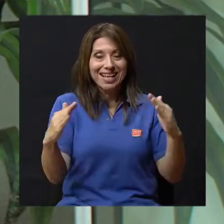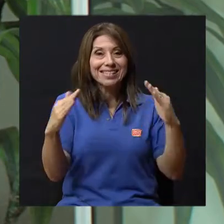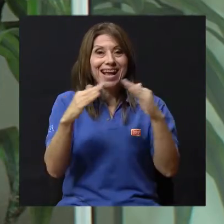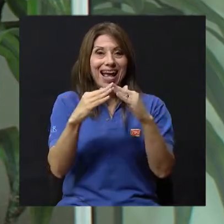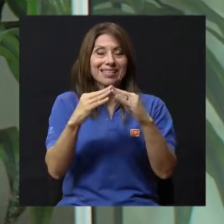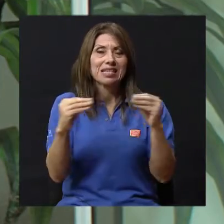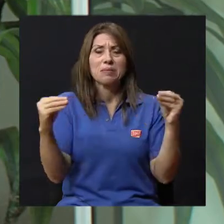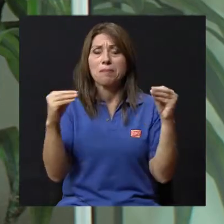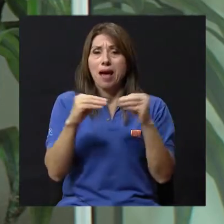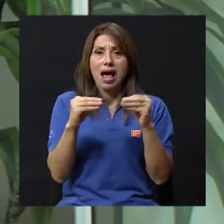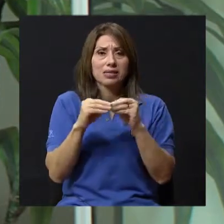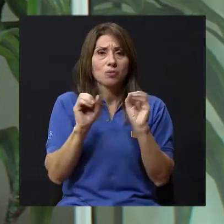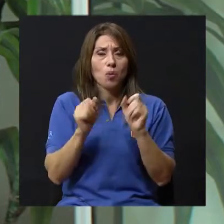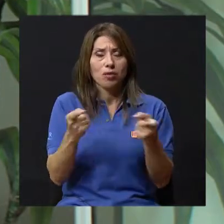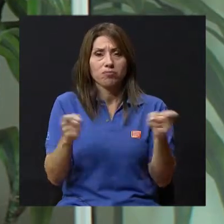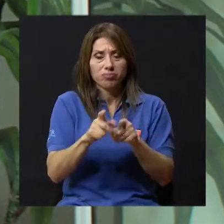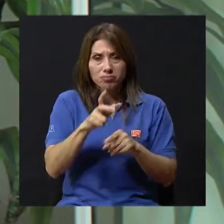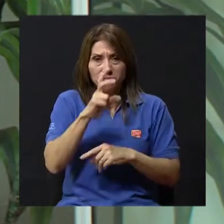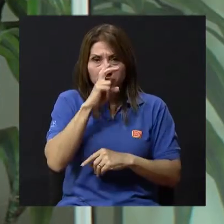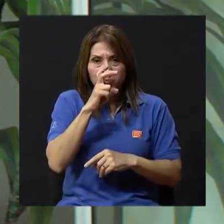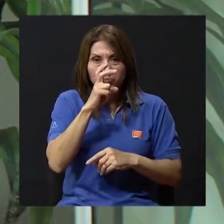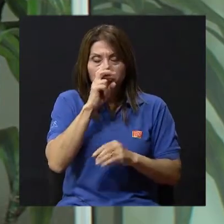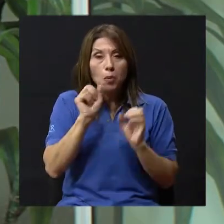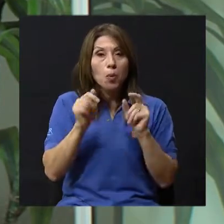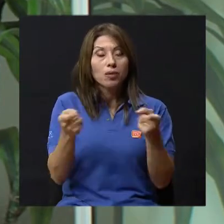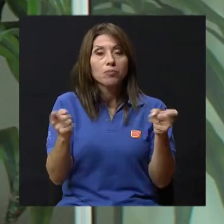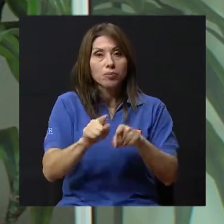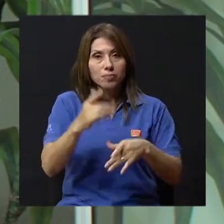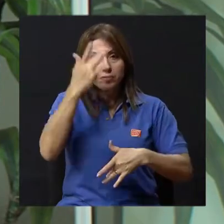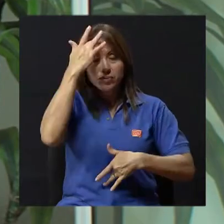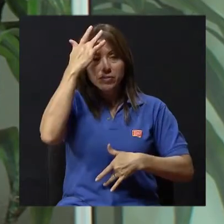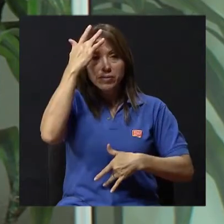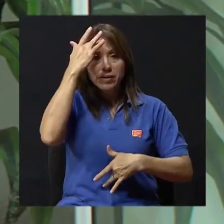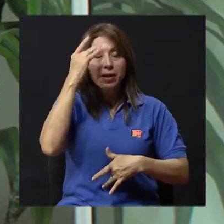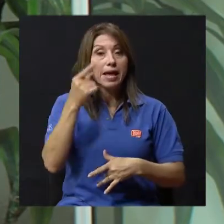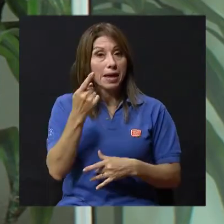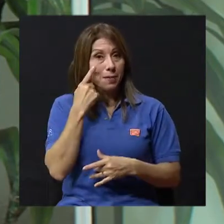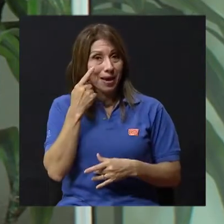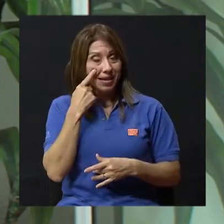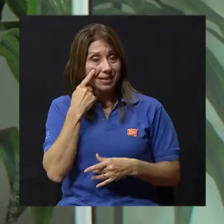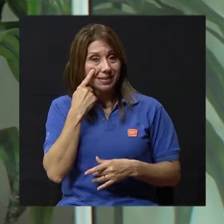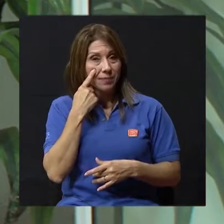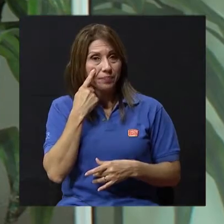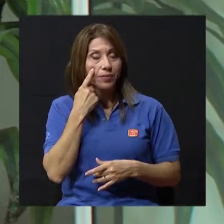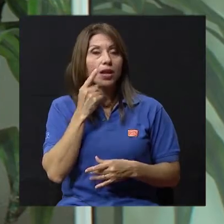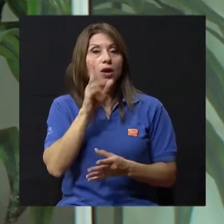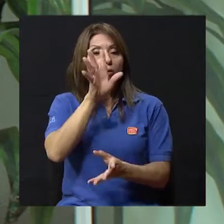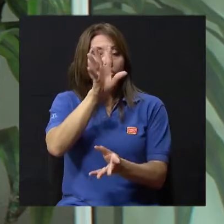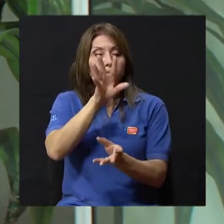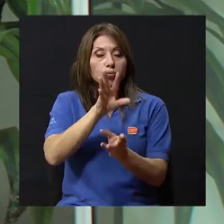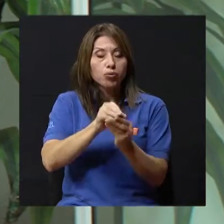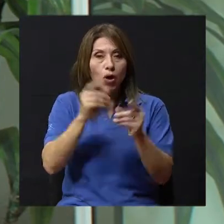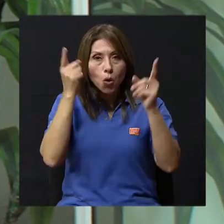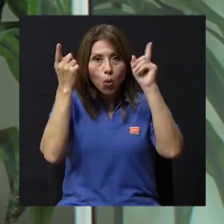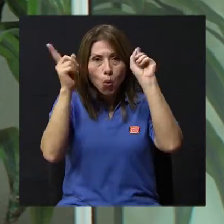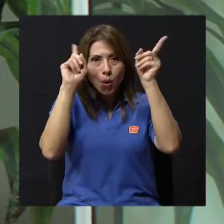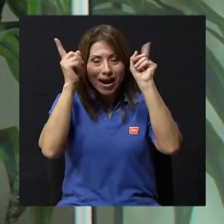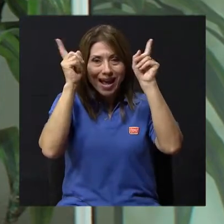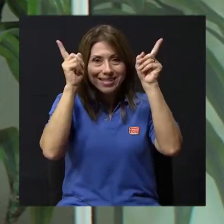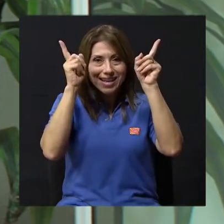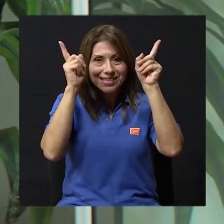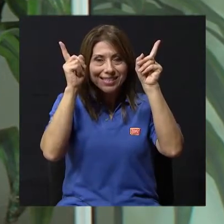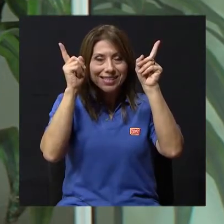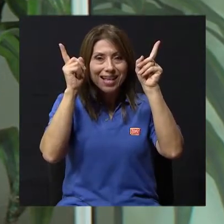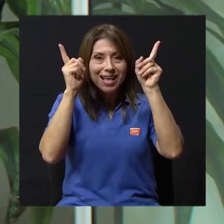más alergenos, o sea, todos estos ácaros y todas estas cosas. Imagínense que el número de cucarachas en las casas de nuestro